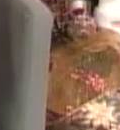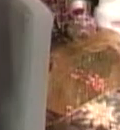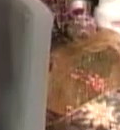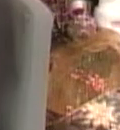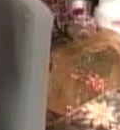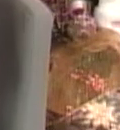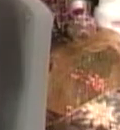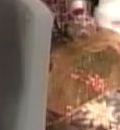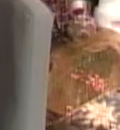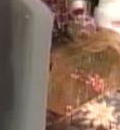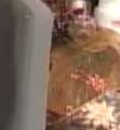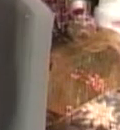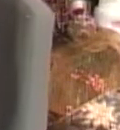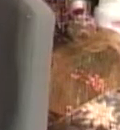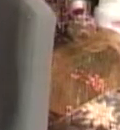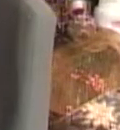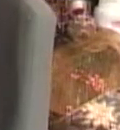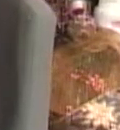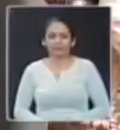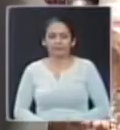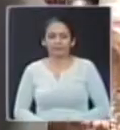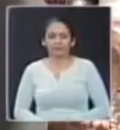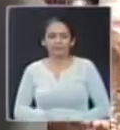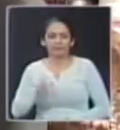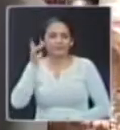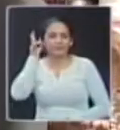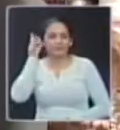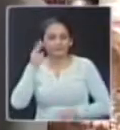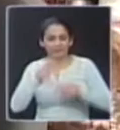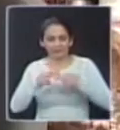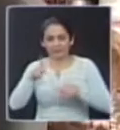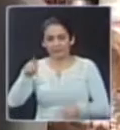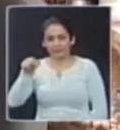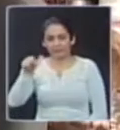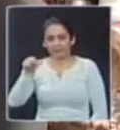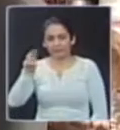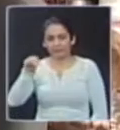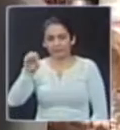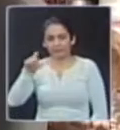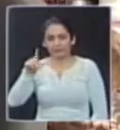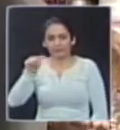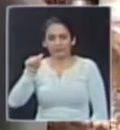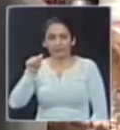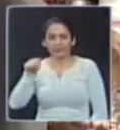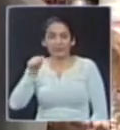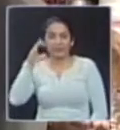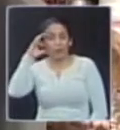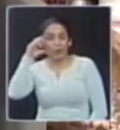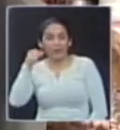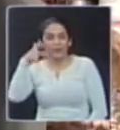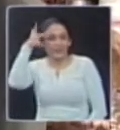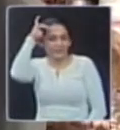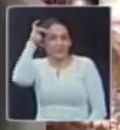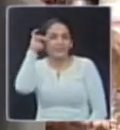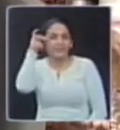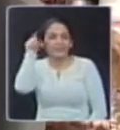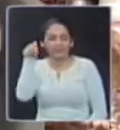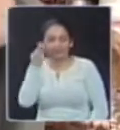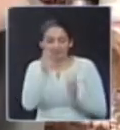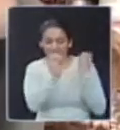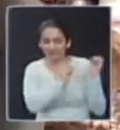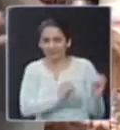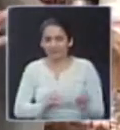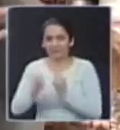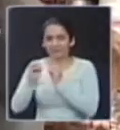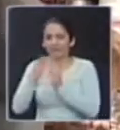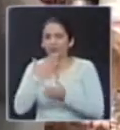Esta noche nos visita la reina de Cuenca, Pamela Malo, quien ha tenido la iniciativa de realizar un evento en el que elaborarán el Montepillo, el